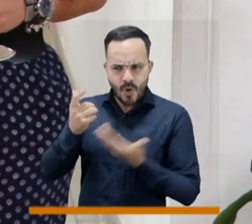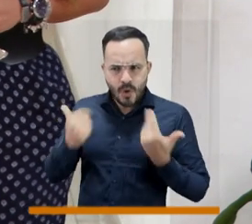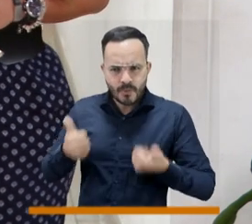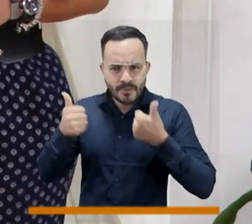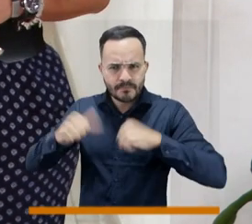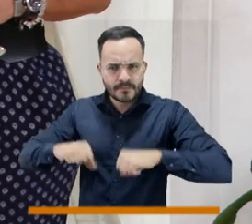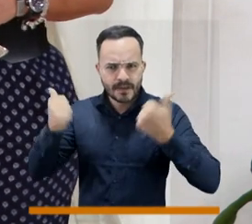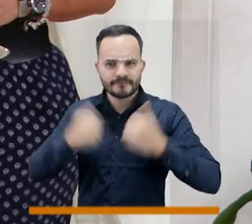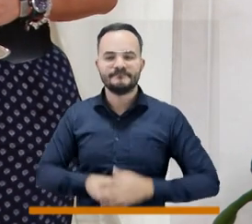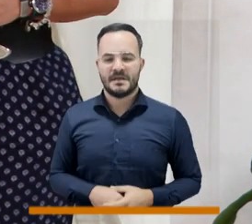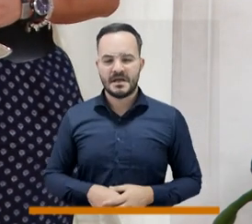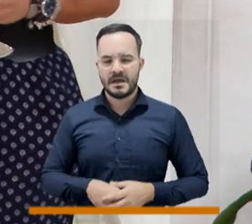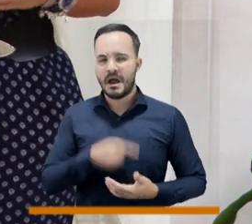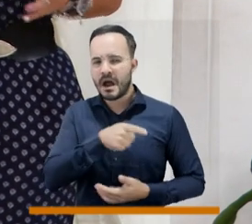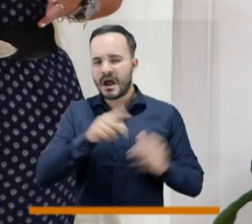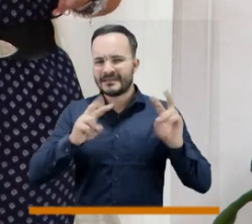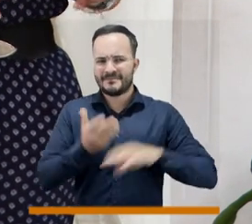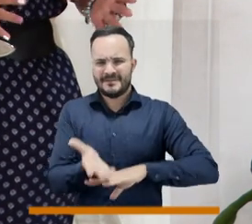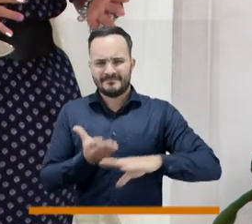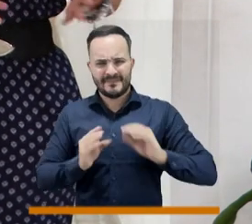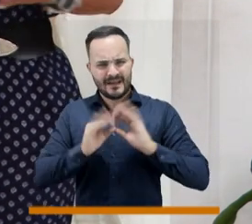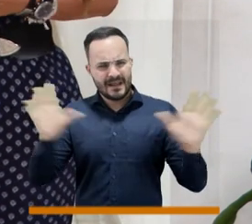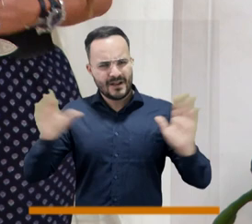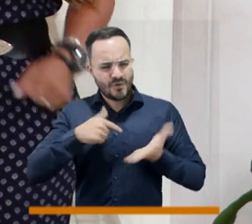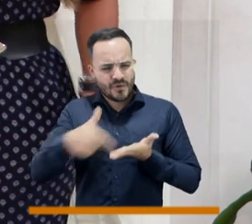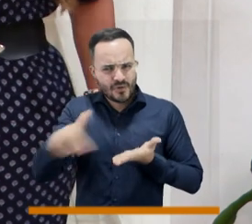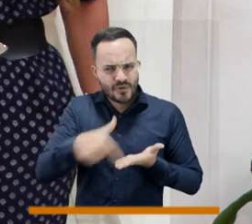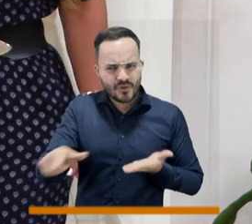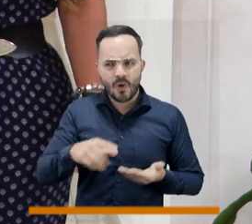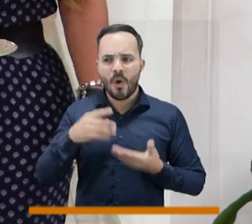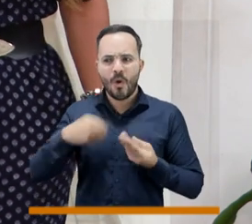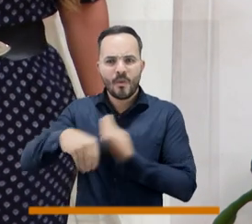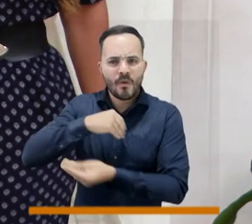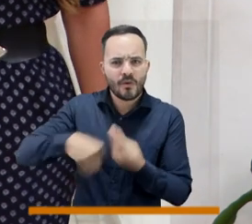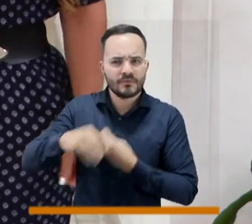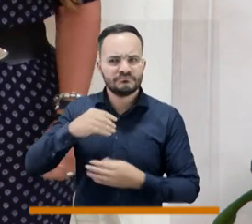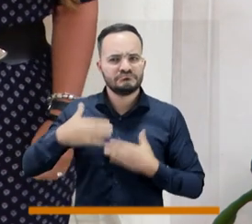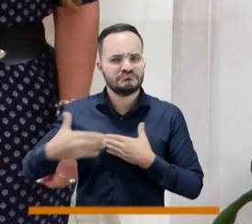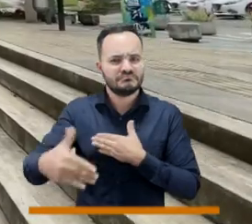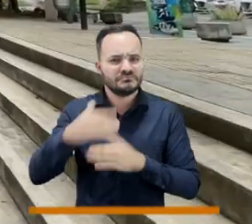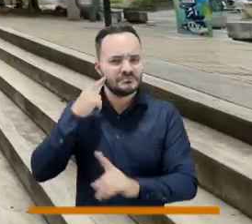Los concejales citantes pidieron claridad en inversiones y gastos. Veamos.